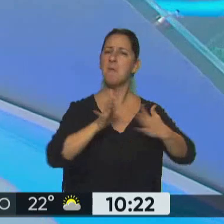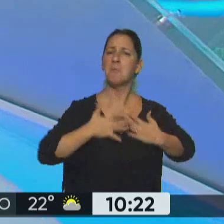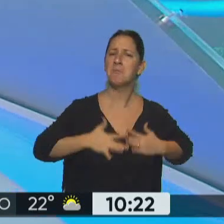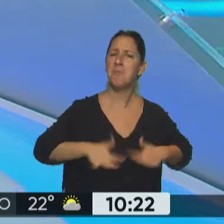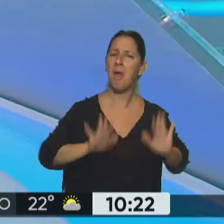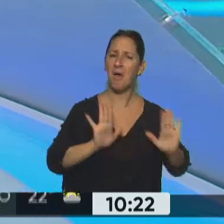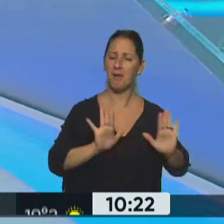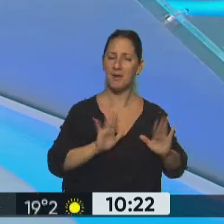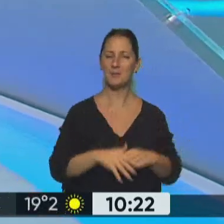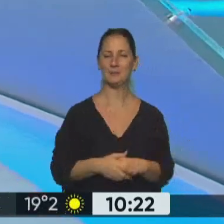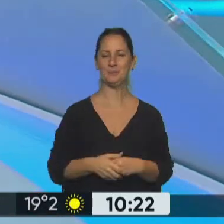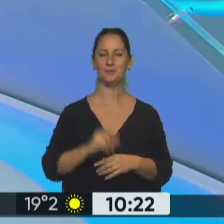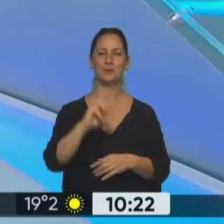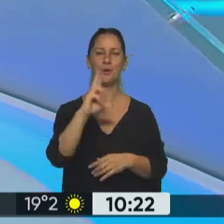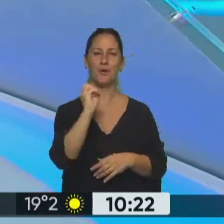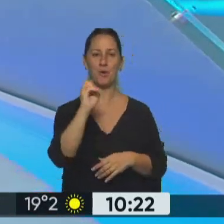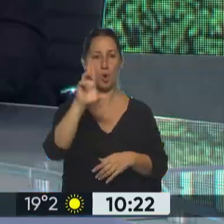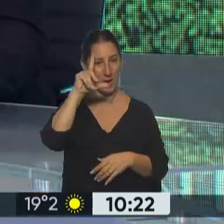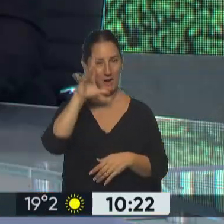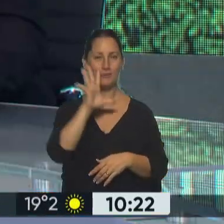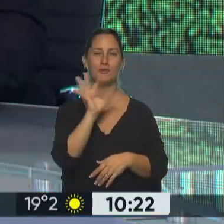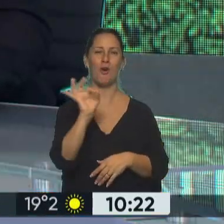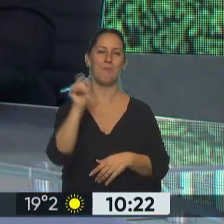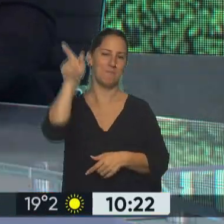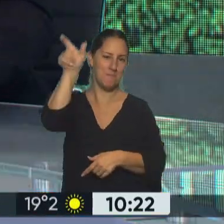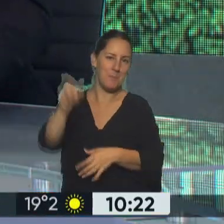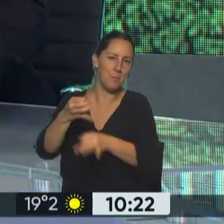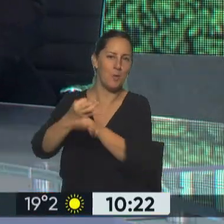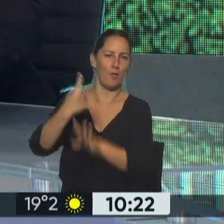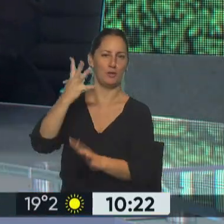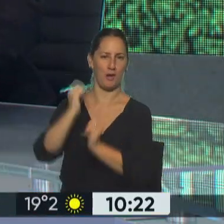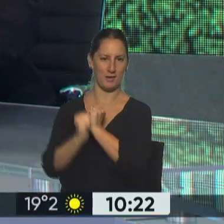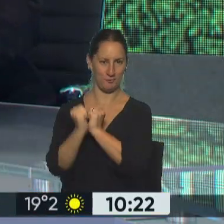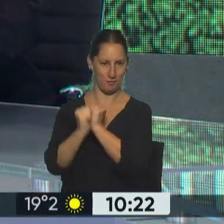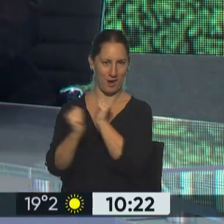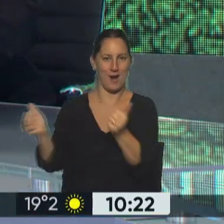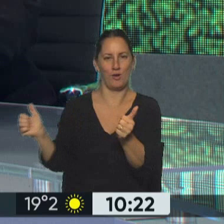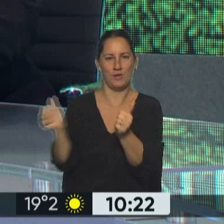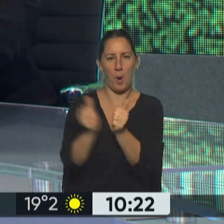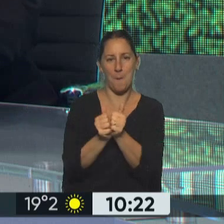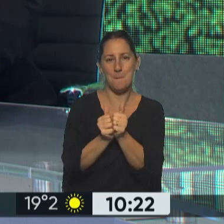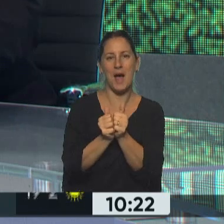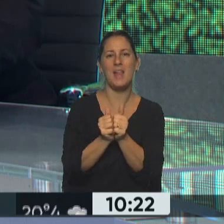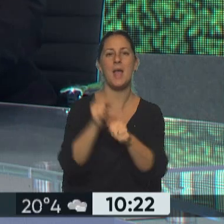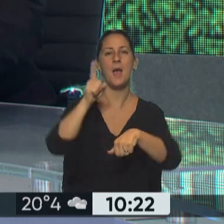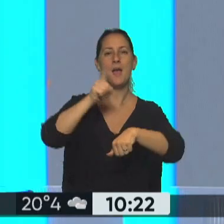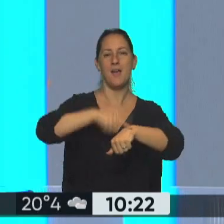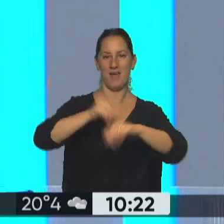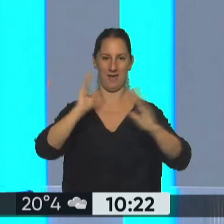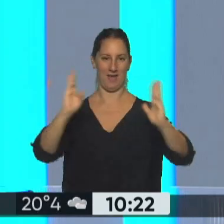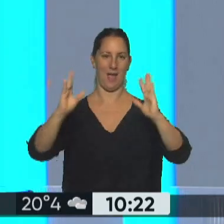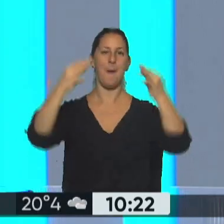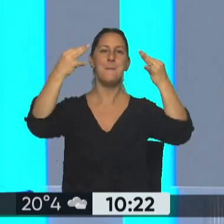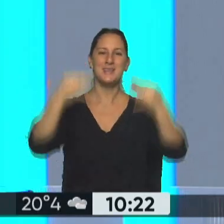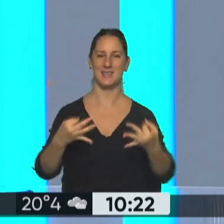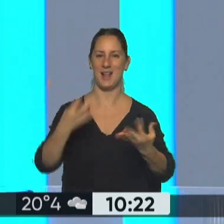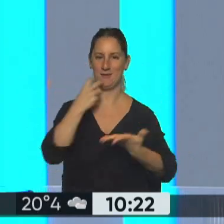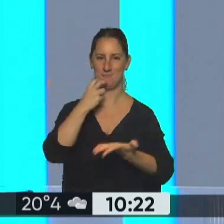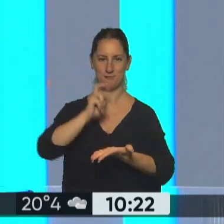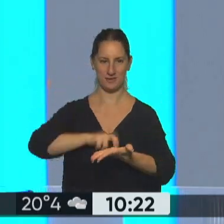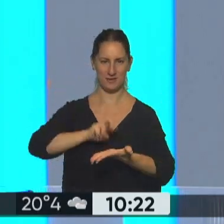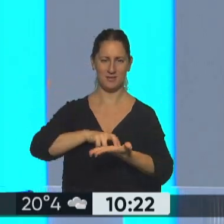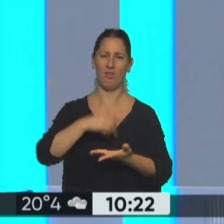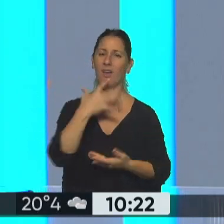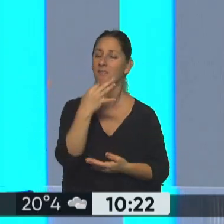Roberto Colimodio, historiador, que nos está acompañando en esta edición especial, realmente interesante los detalles, cuántos